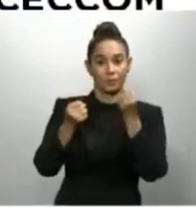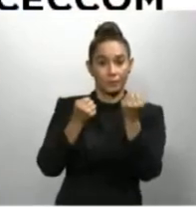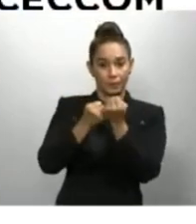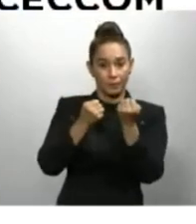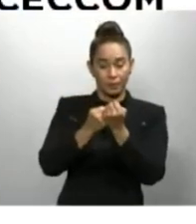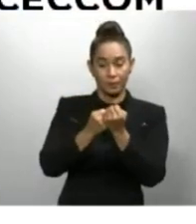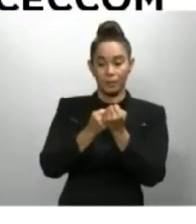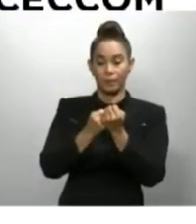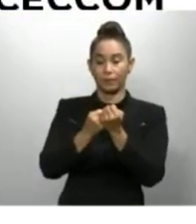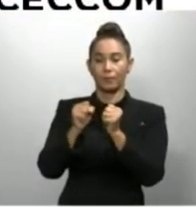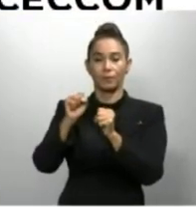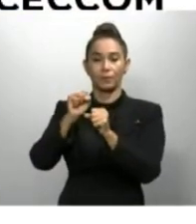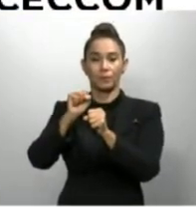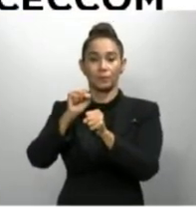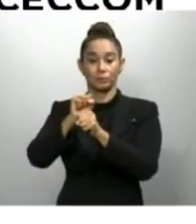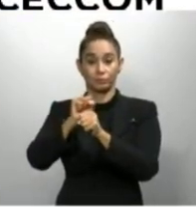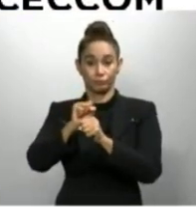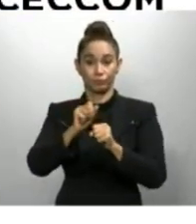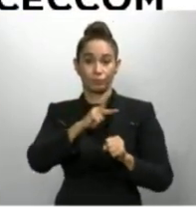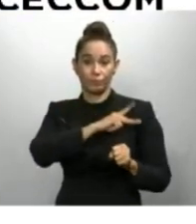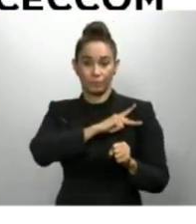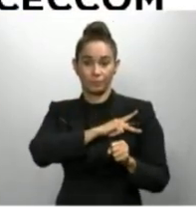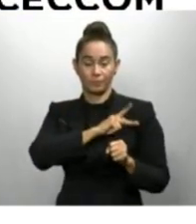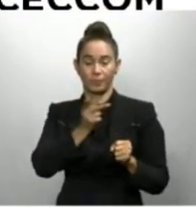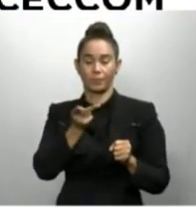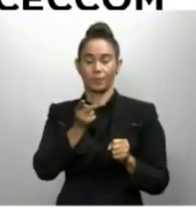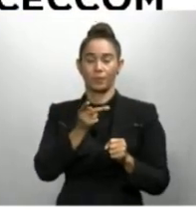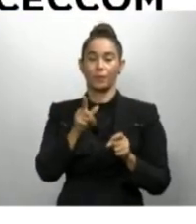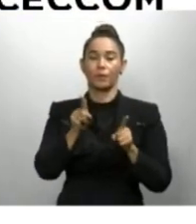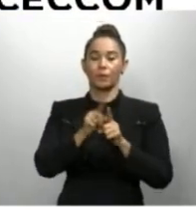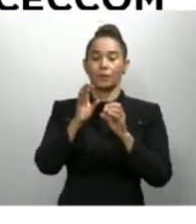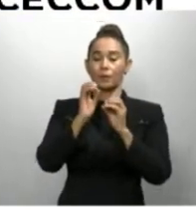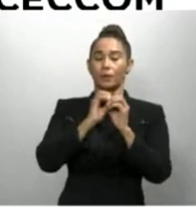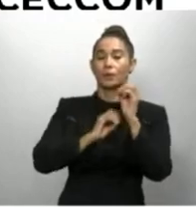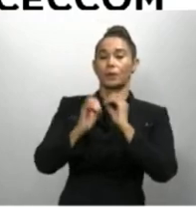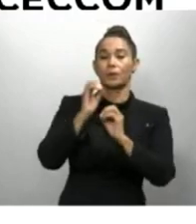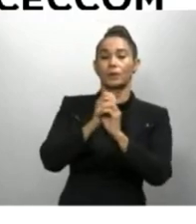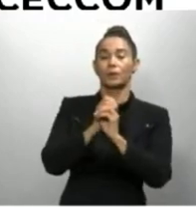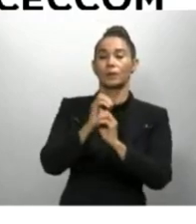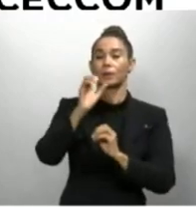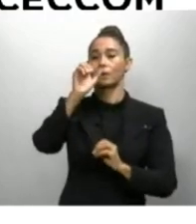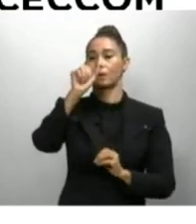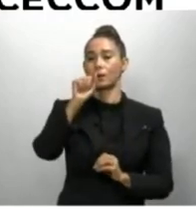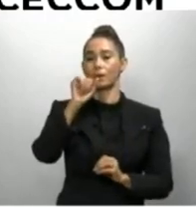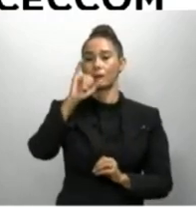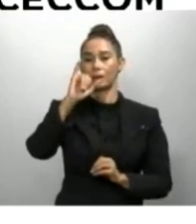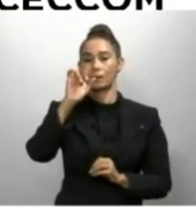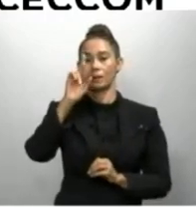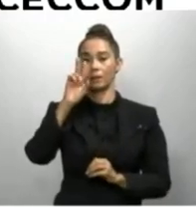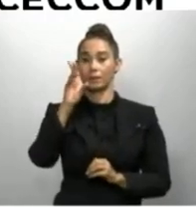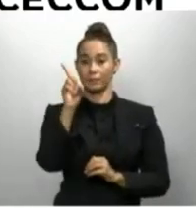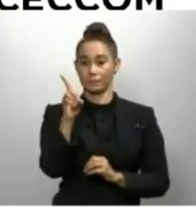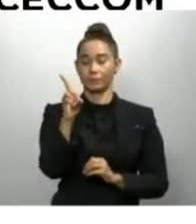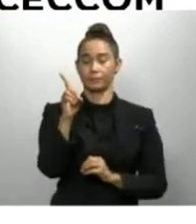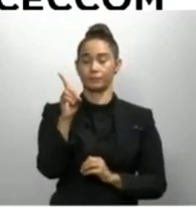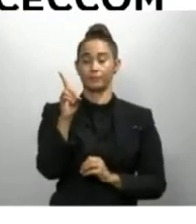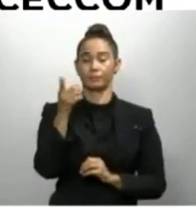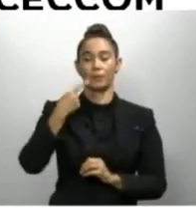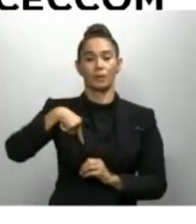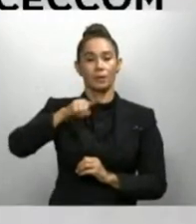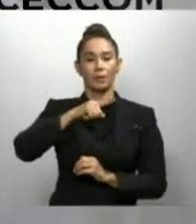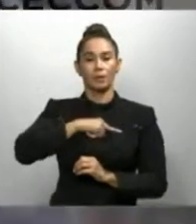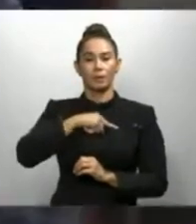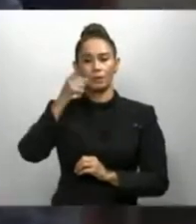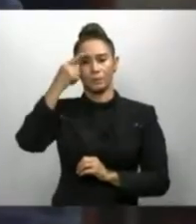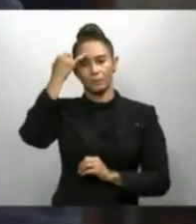sector privado, muy particularmente de organizaciones como la AIRD, venimos ejecutando